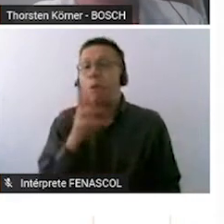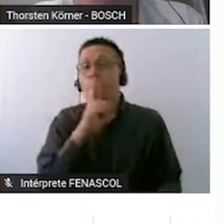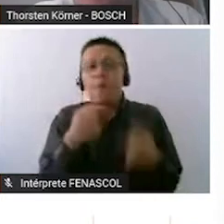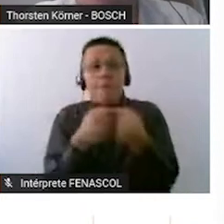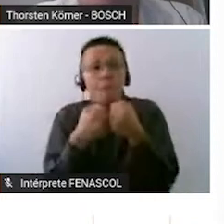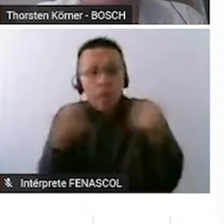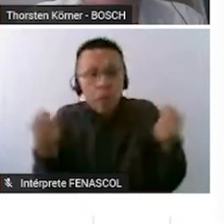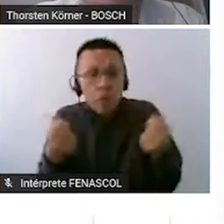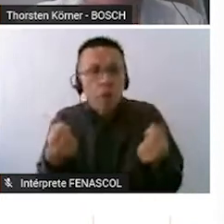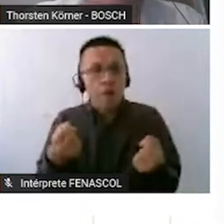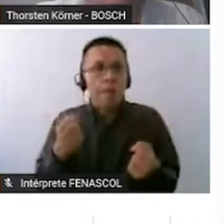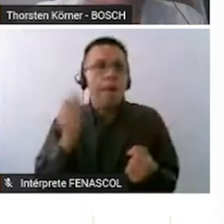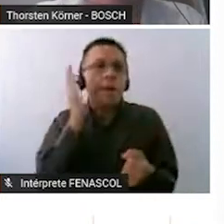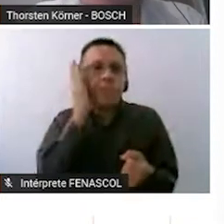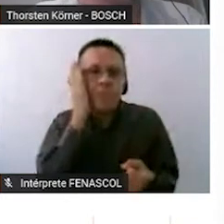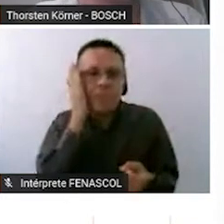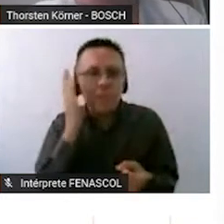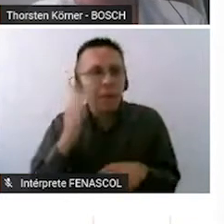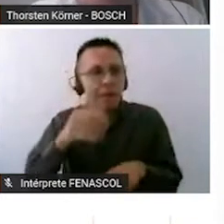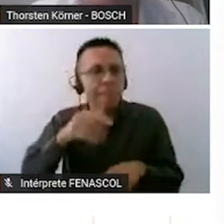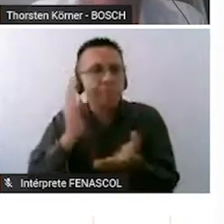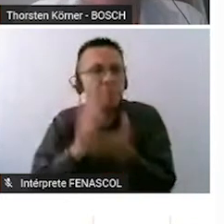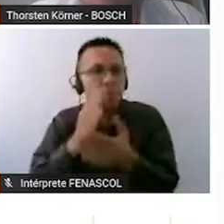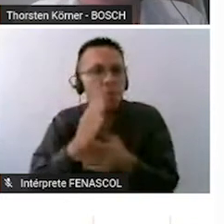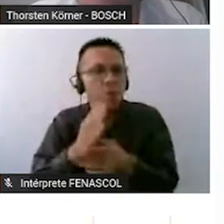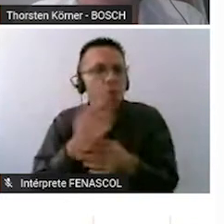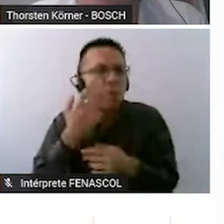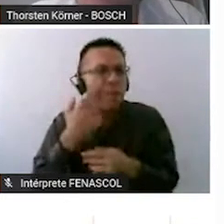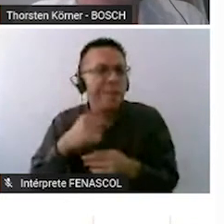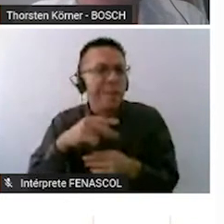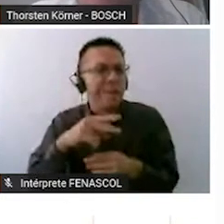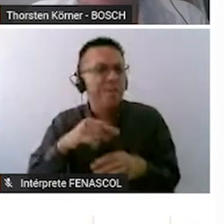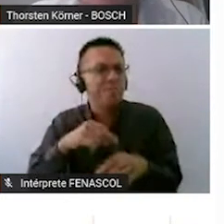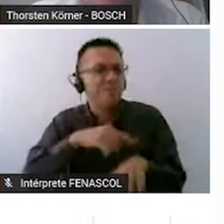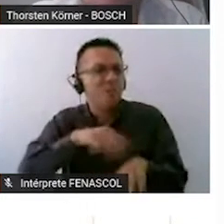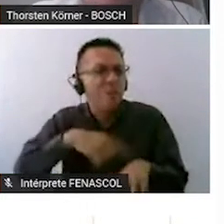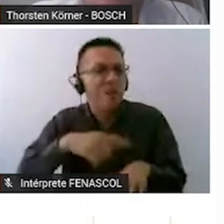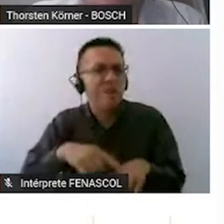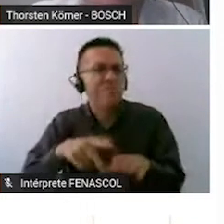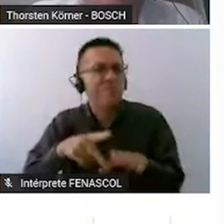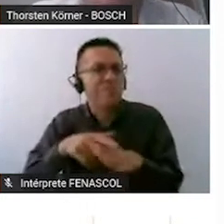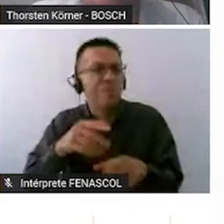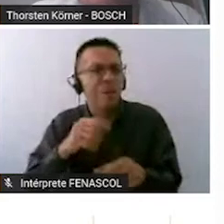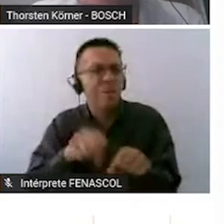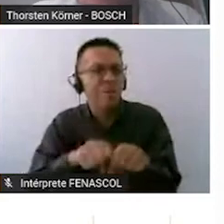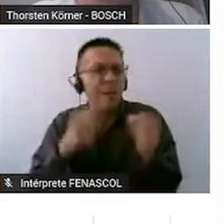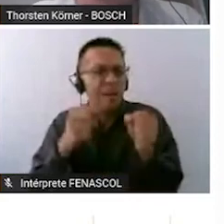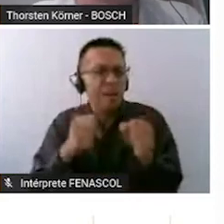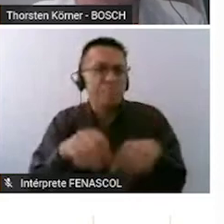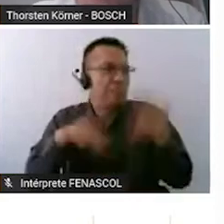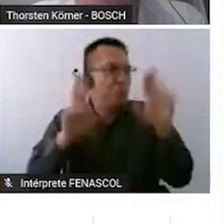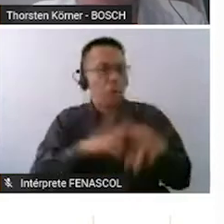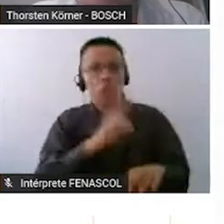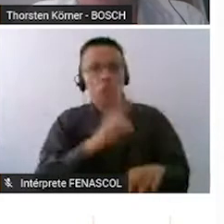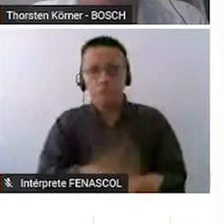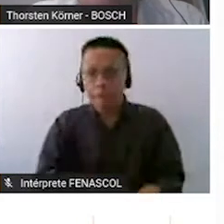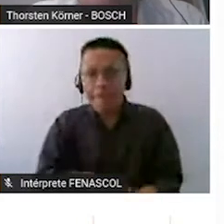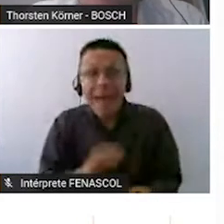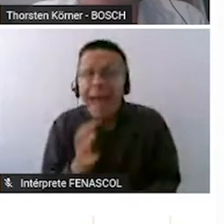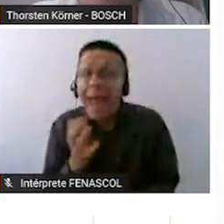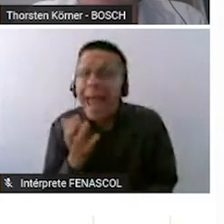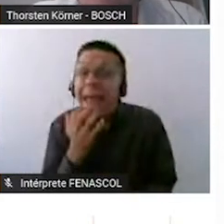smartphone deja de trabajar por un par de minutos o de repente incluso por un par de horas, pero imagínense qué es lo que significaría que